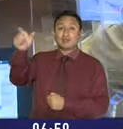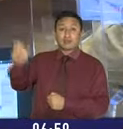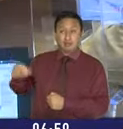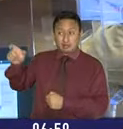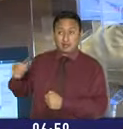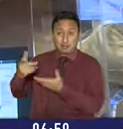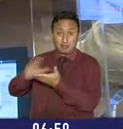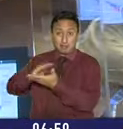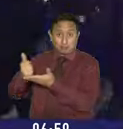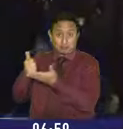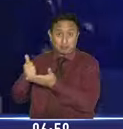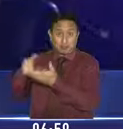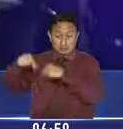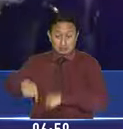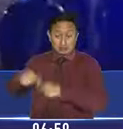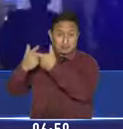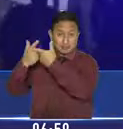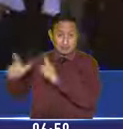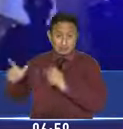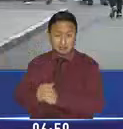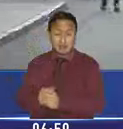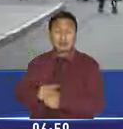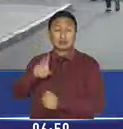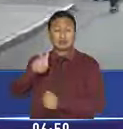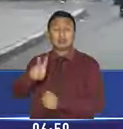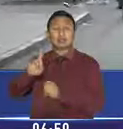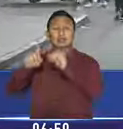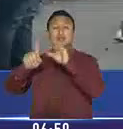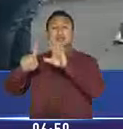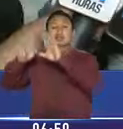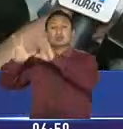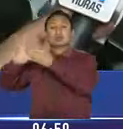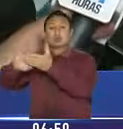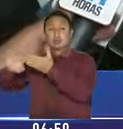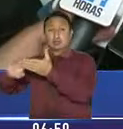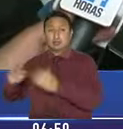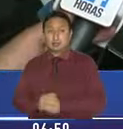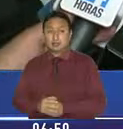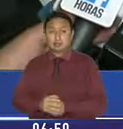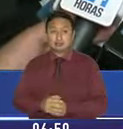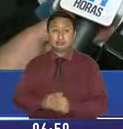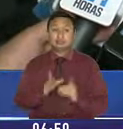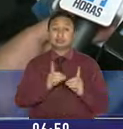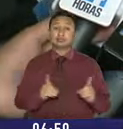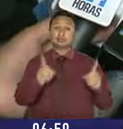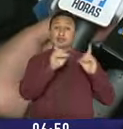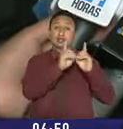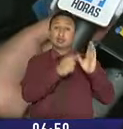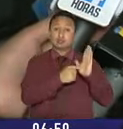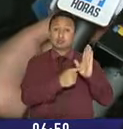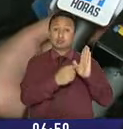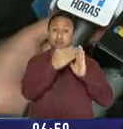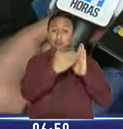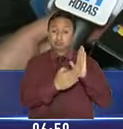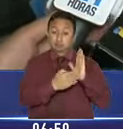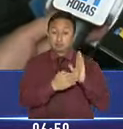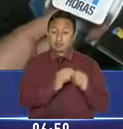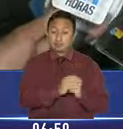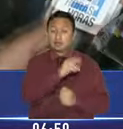de 268 amnistías. Hablamos de números que están encausados jurídicamente, más de 200. Hoy hemos